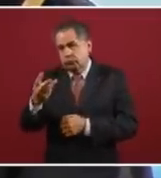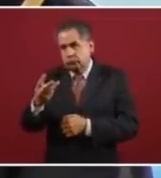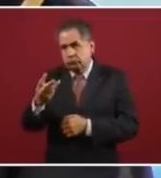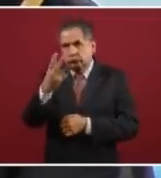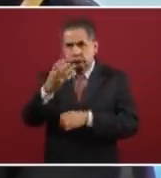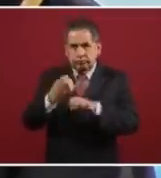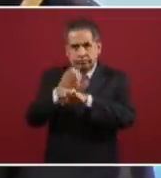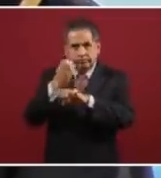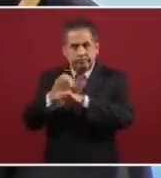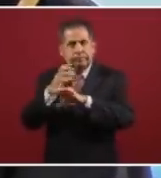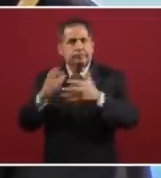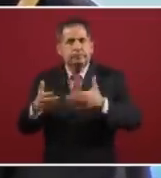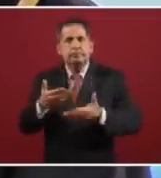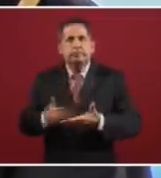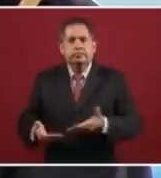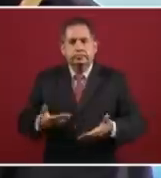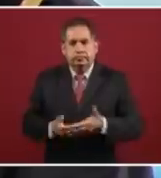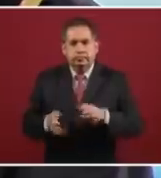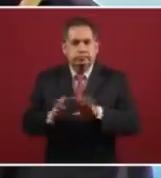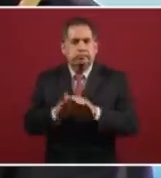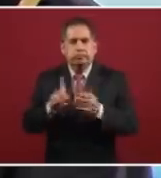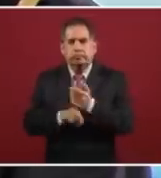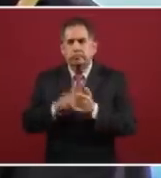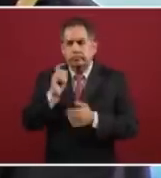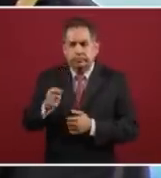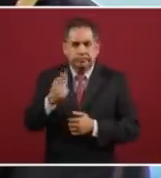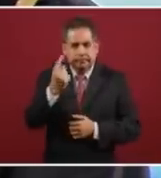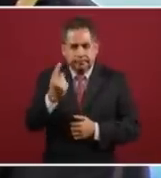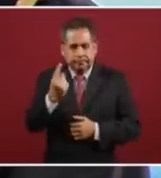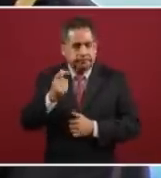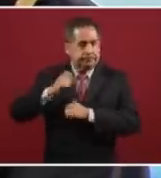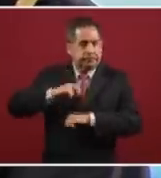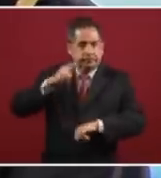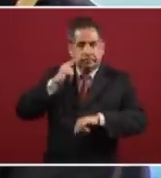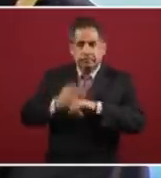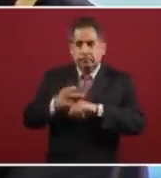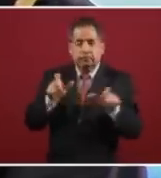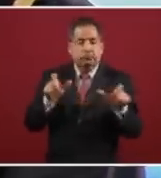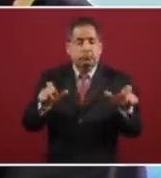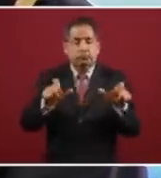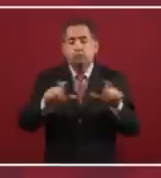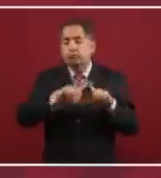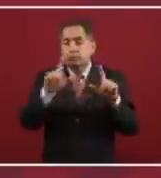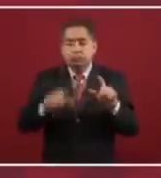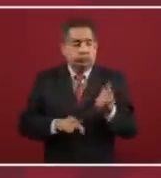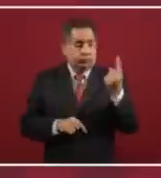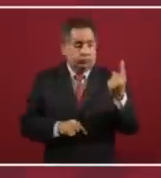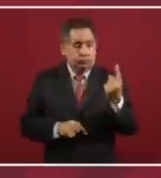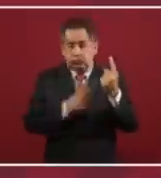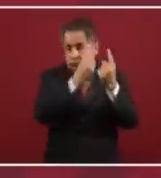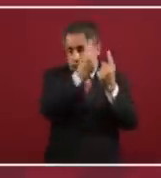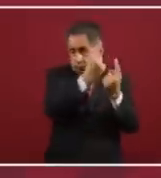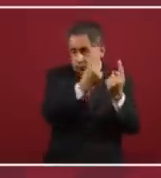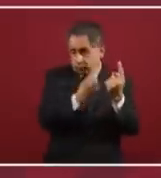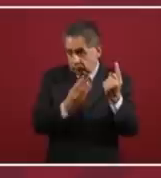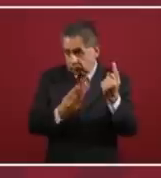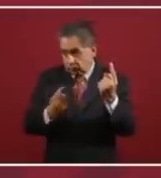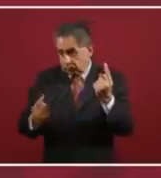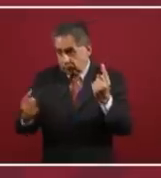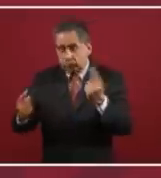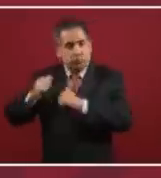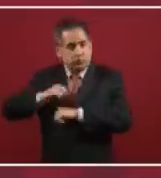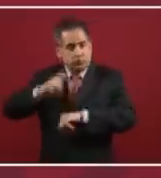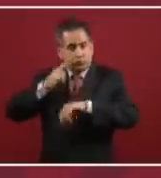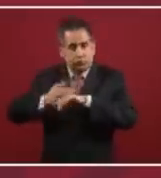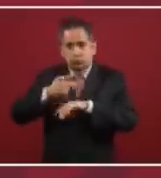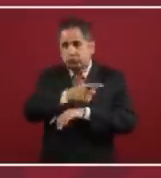2 o 3 o 4 estados, ahora se va a tener un titular de la Guardia Nacional en cada uno de los estados, que será